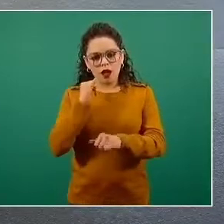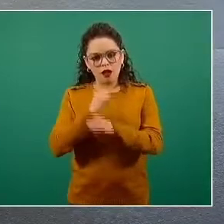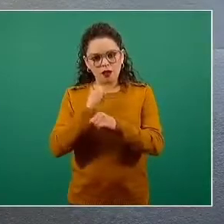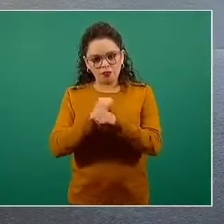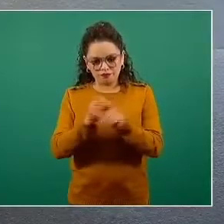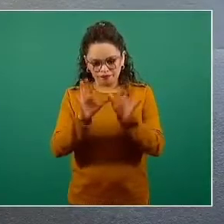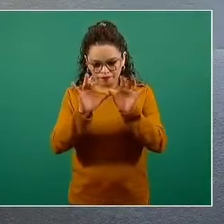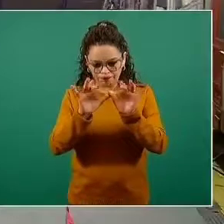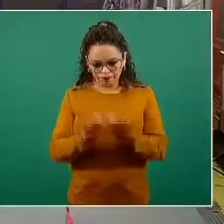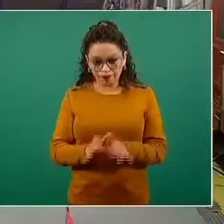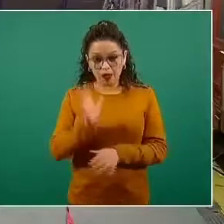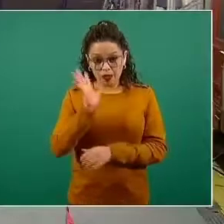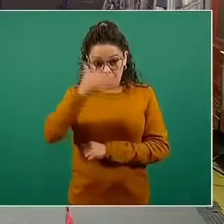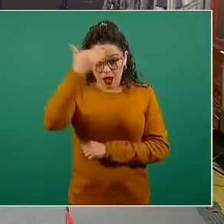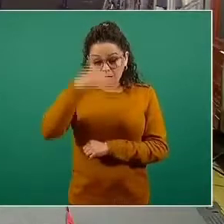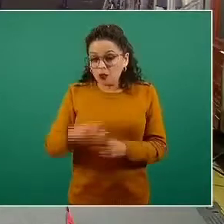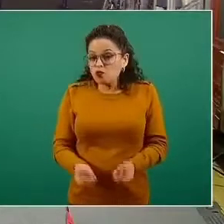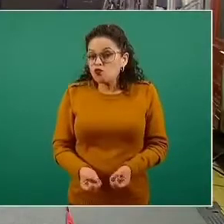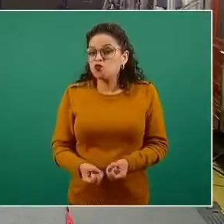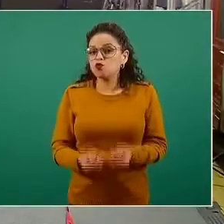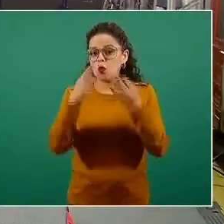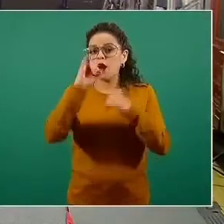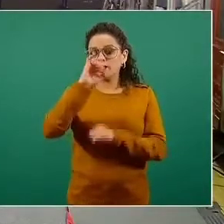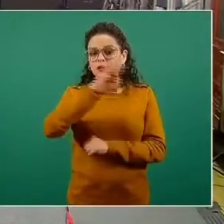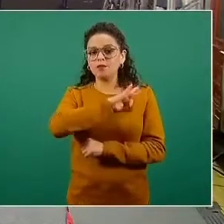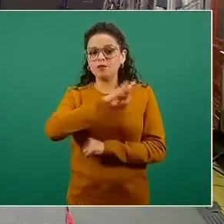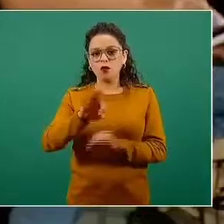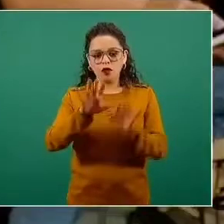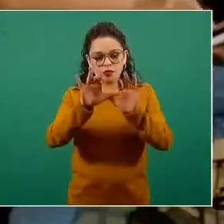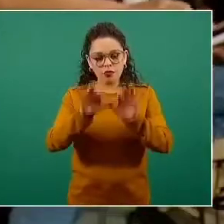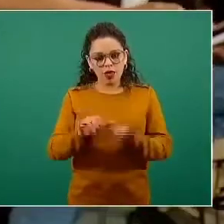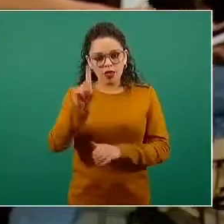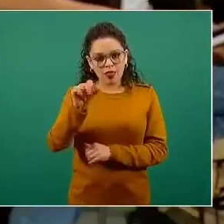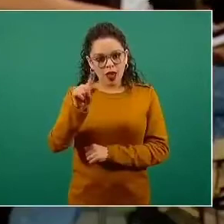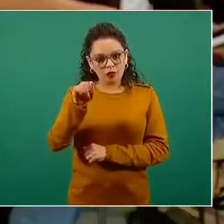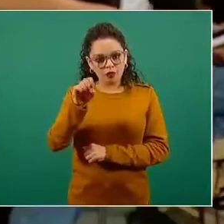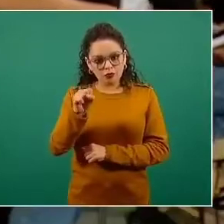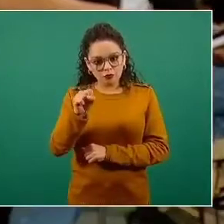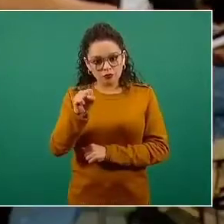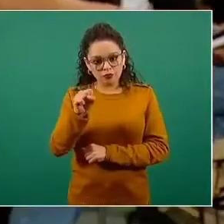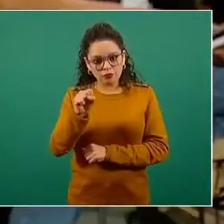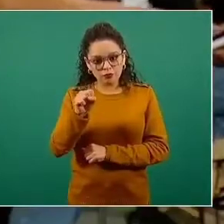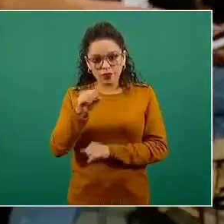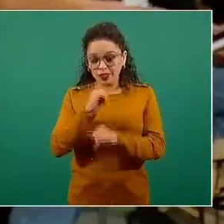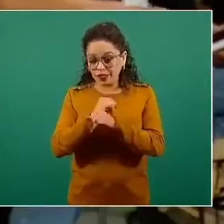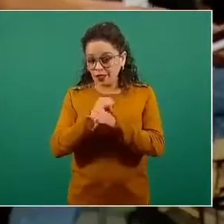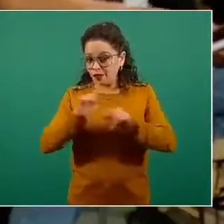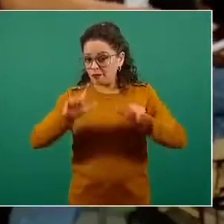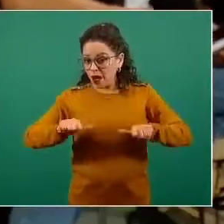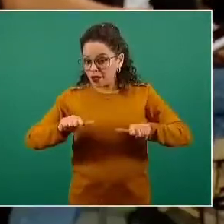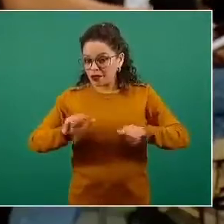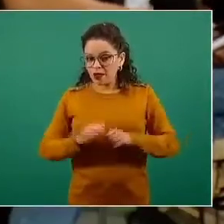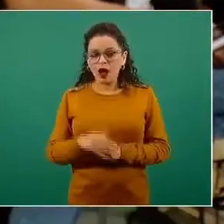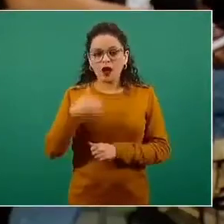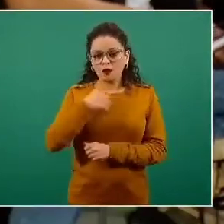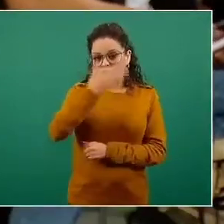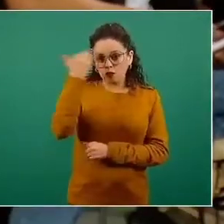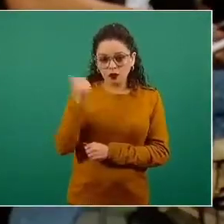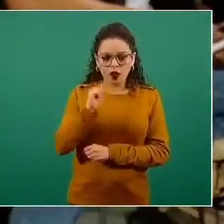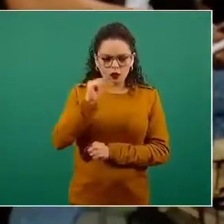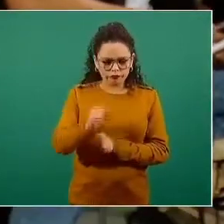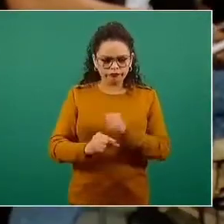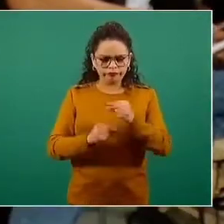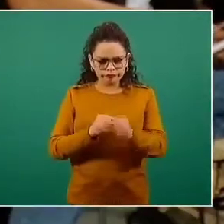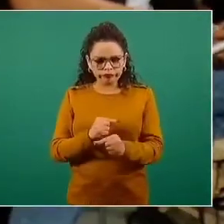una estadística de cuántos fueron los que lograron registrarse? No sé si vayan a periódicamente estarlos compartiendo. Sí, lo